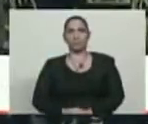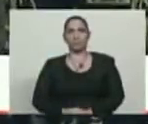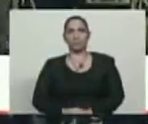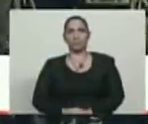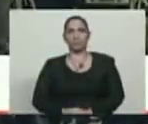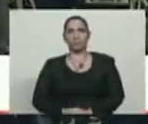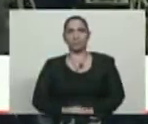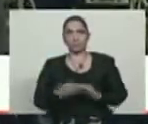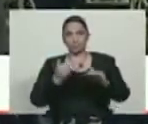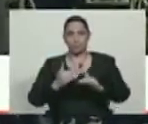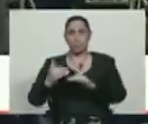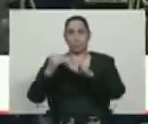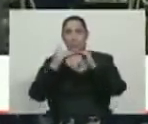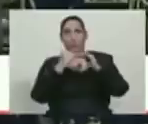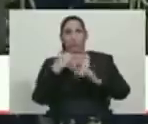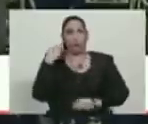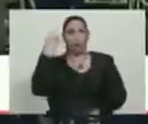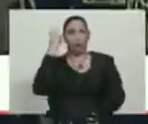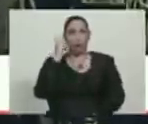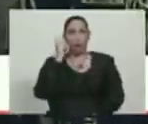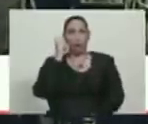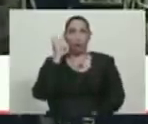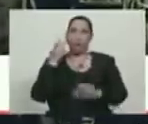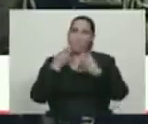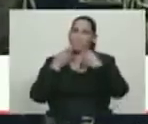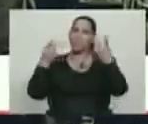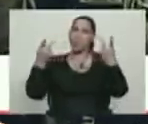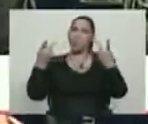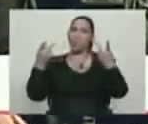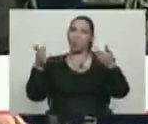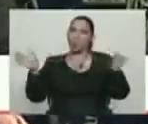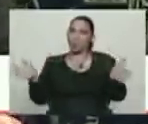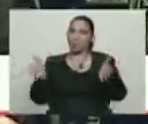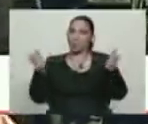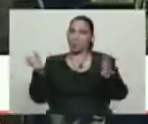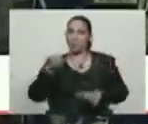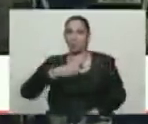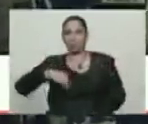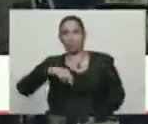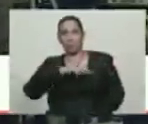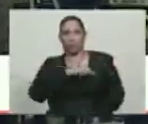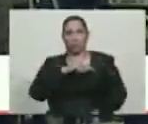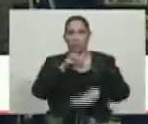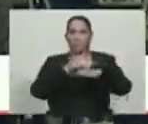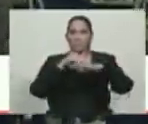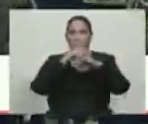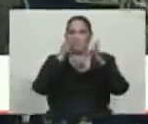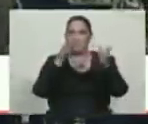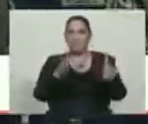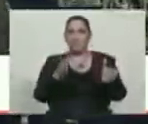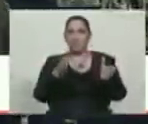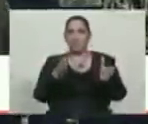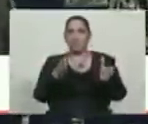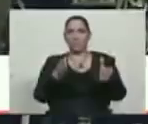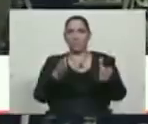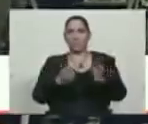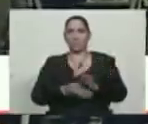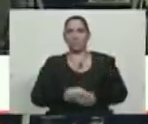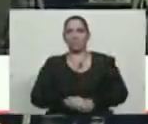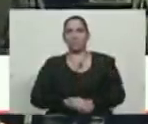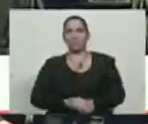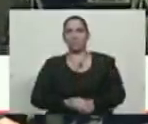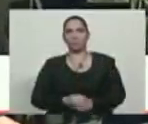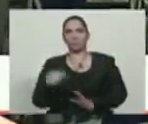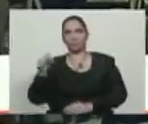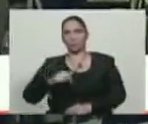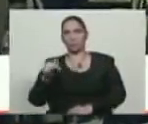igualmente escuchar el mensaje orientador de nuestro ministro del Poder Popular, Vladimir Padrino López, hoy